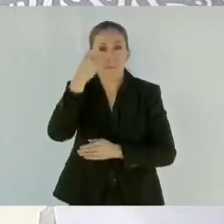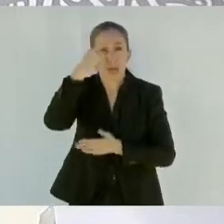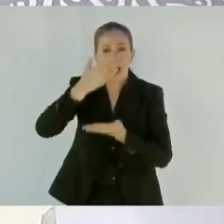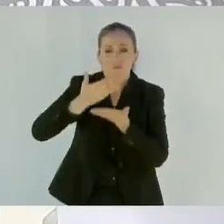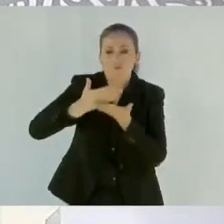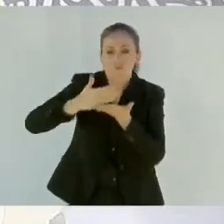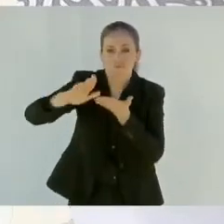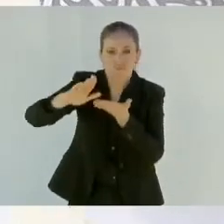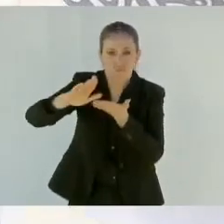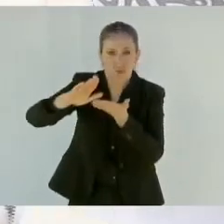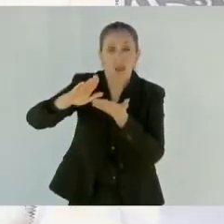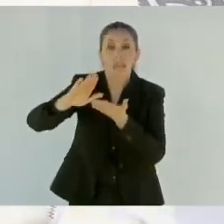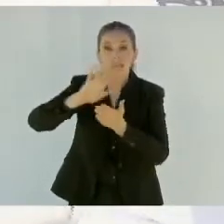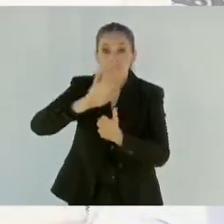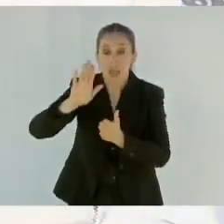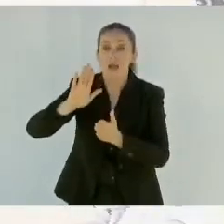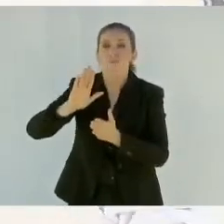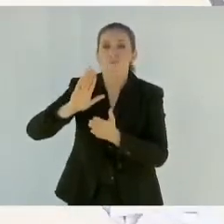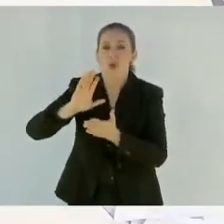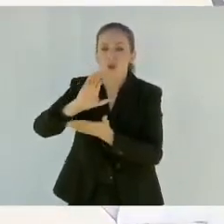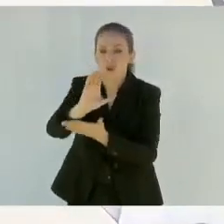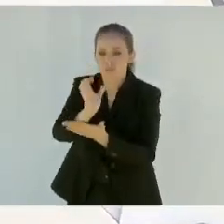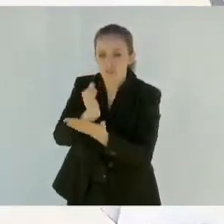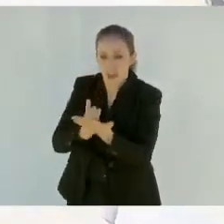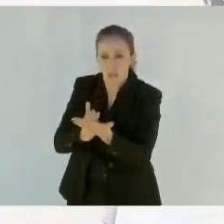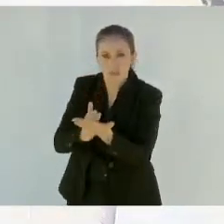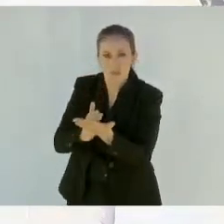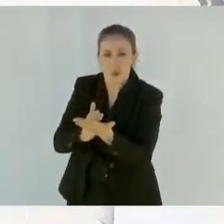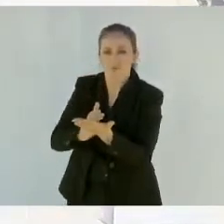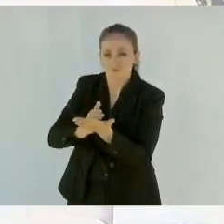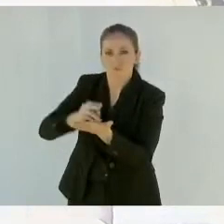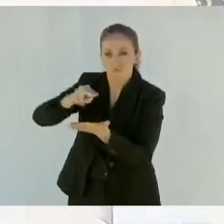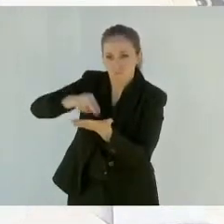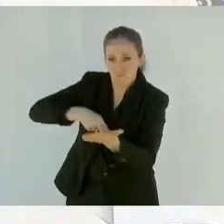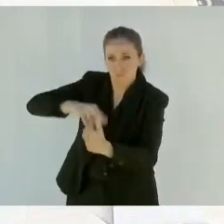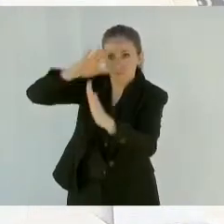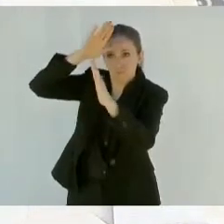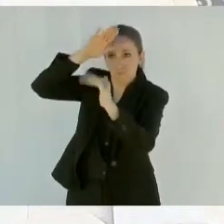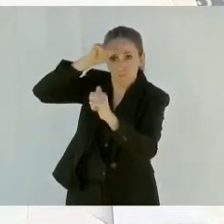Tenemos cerrados los contratos con las farmacéuticas